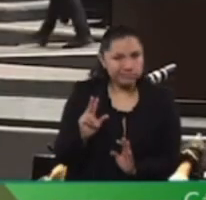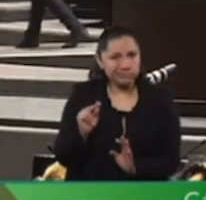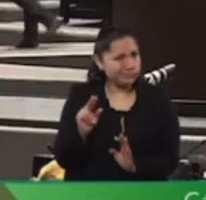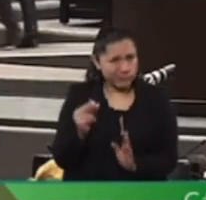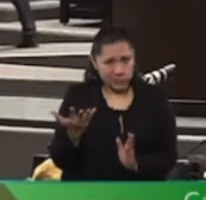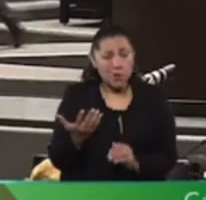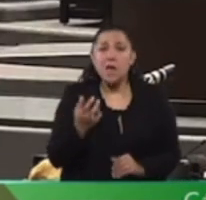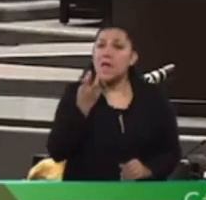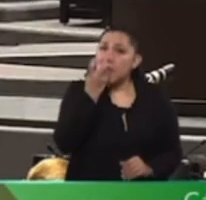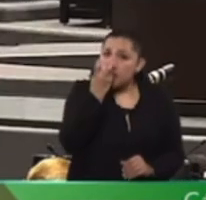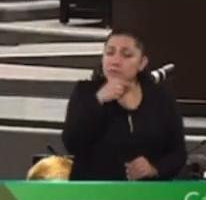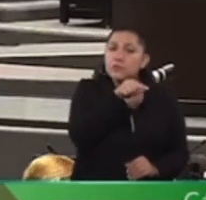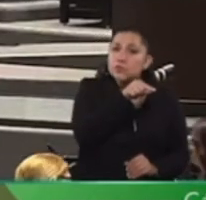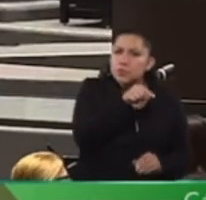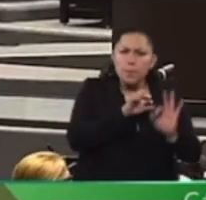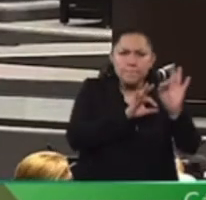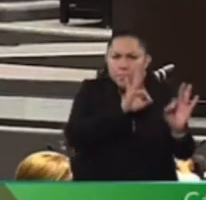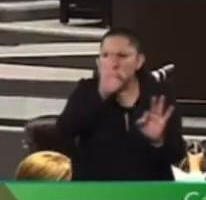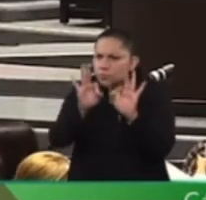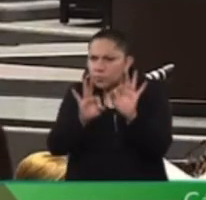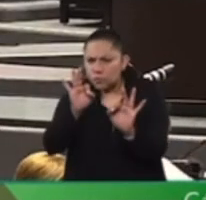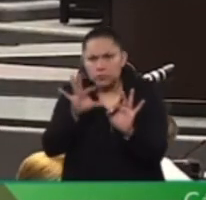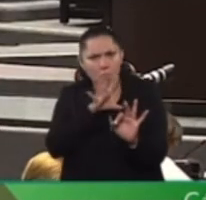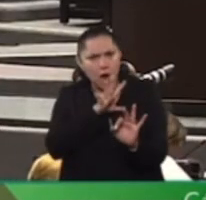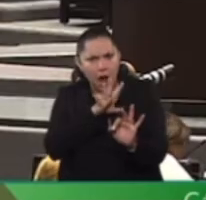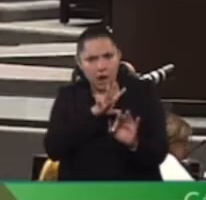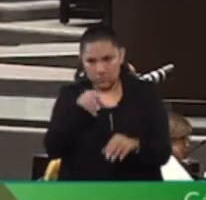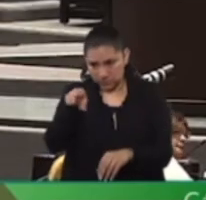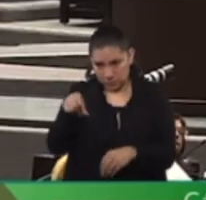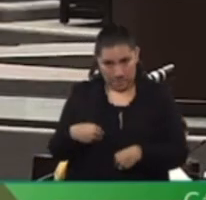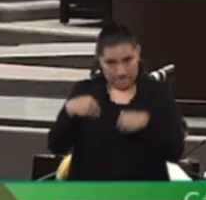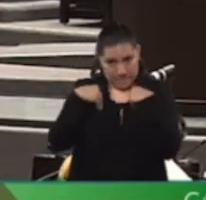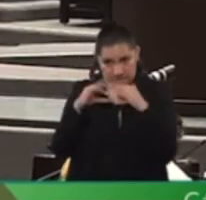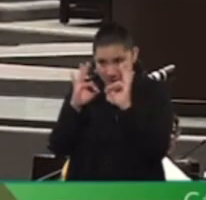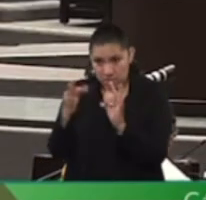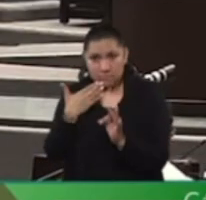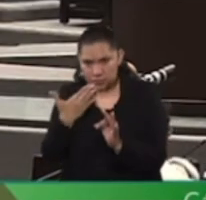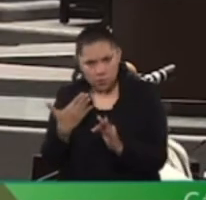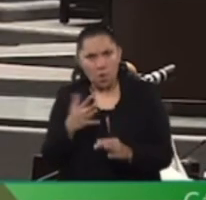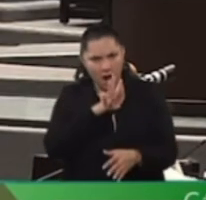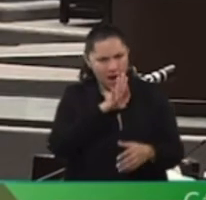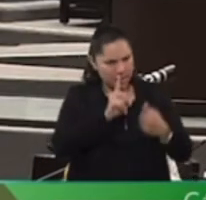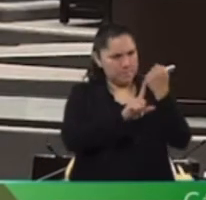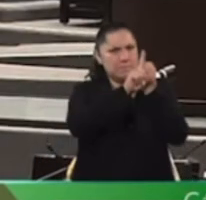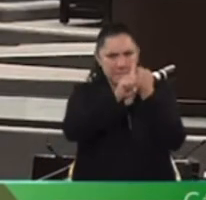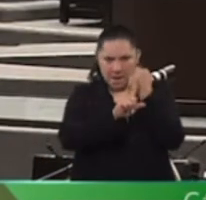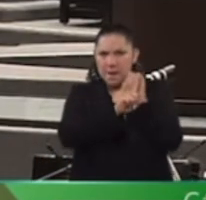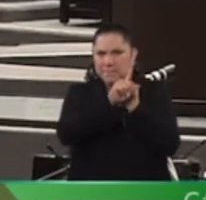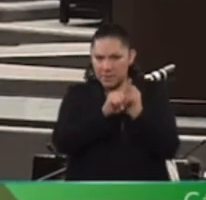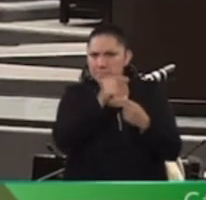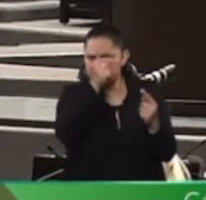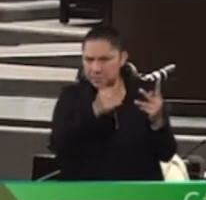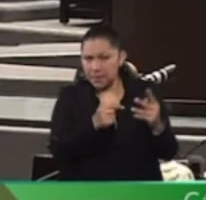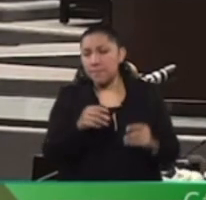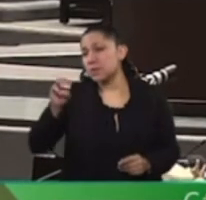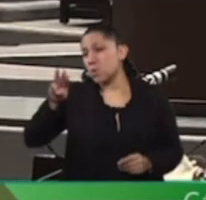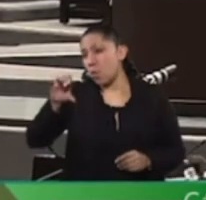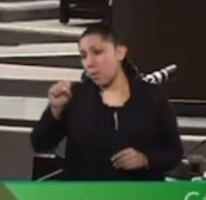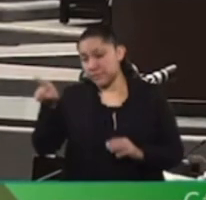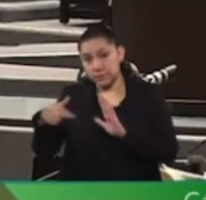menor mortalidad prematura y una mayor esperanza de vida. Según la OMS, hasta casi 43,000 muertes prematuras se